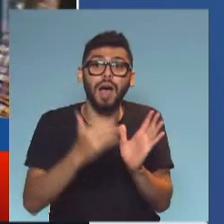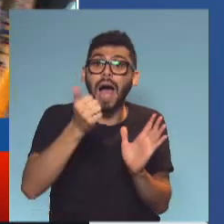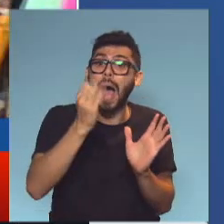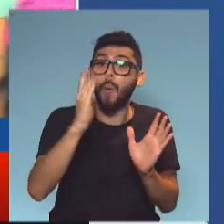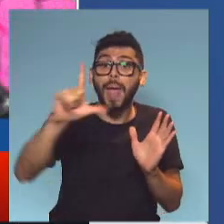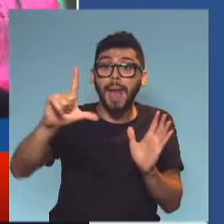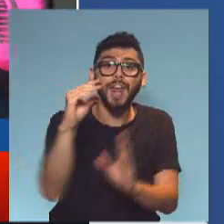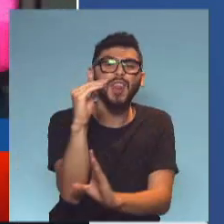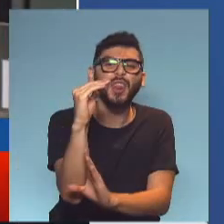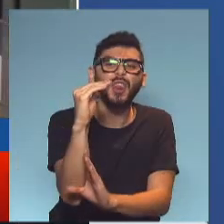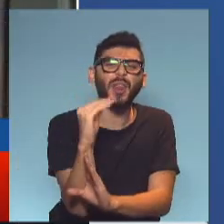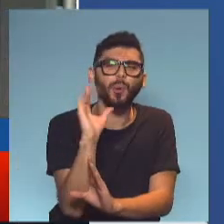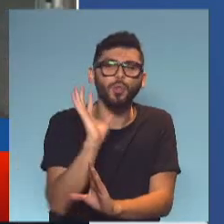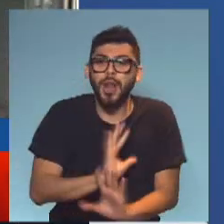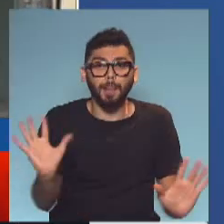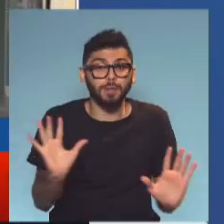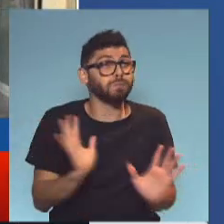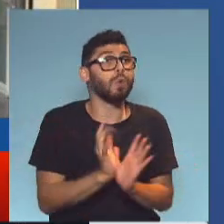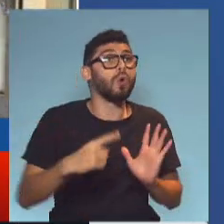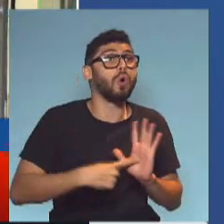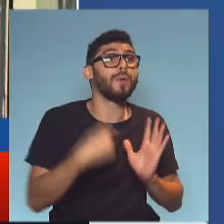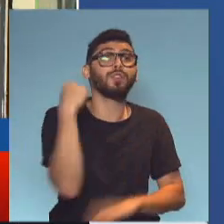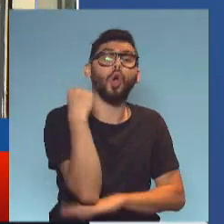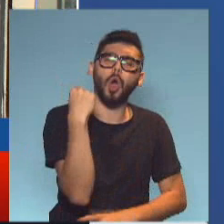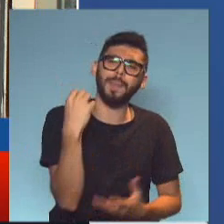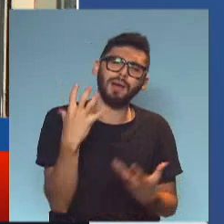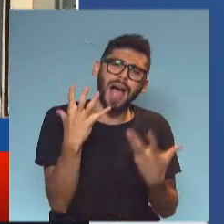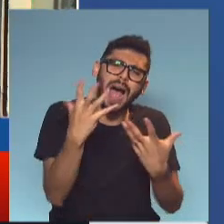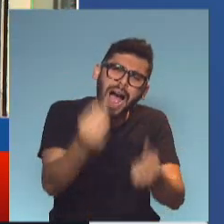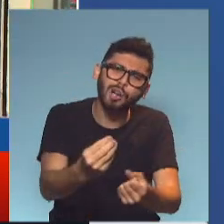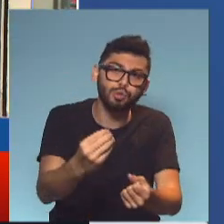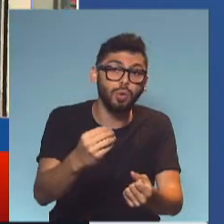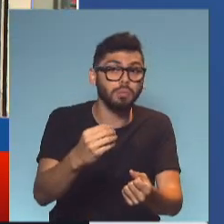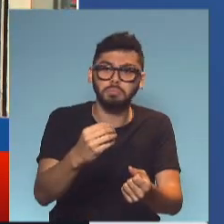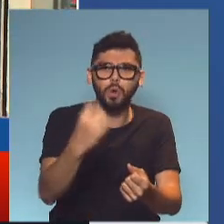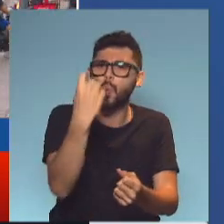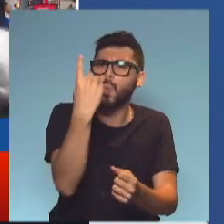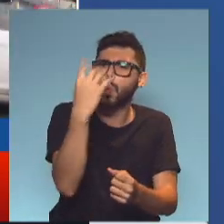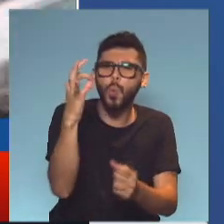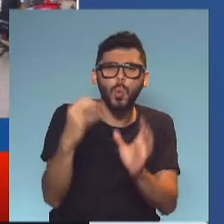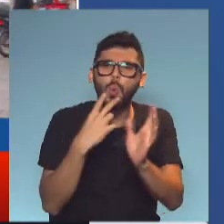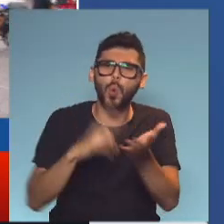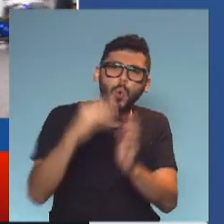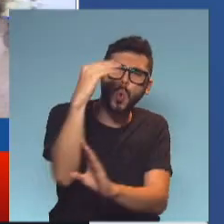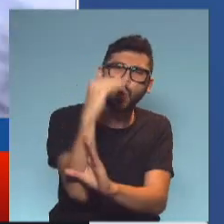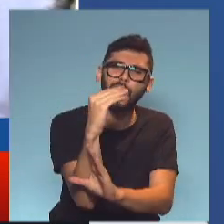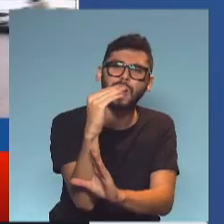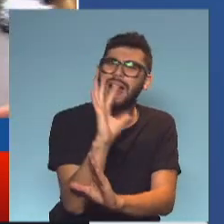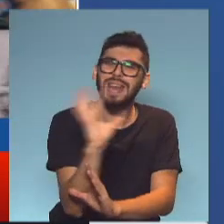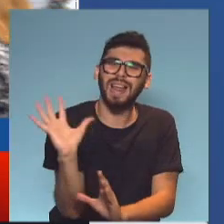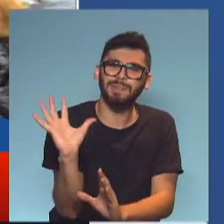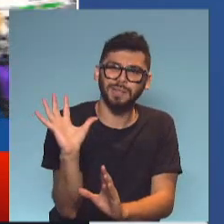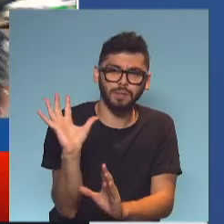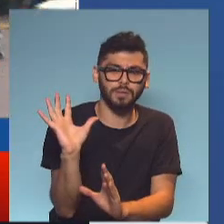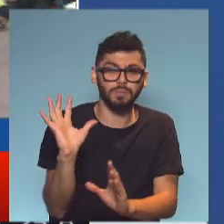términos económicos la Ciudad de Buenos Aires para ayudar a los comerciantes porteños a atravesar la crisis que